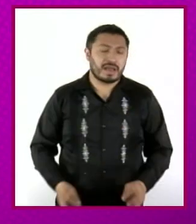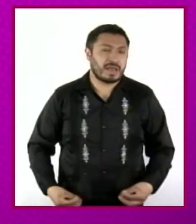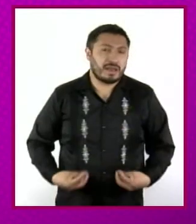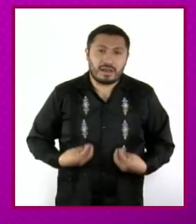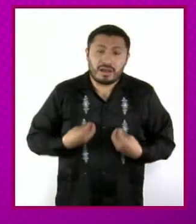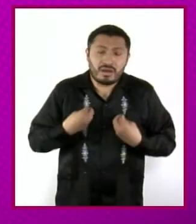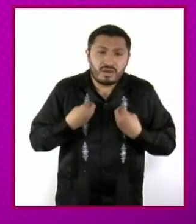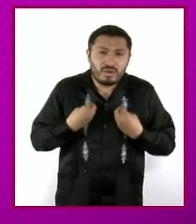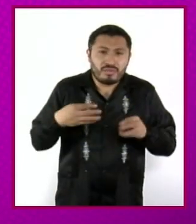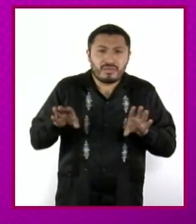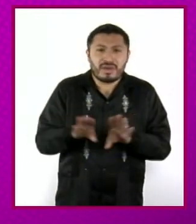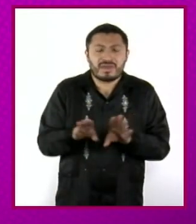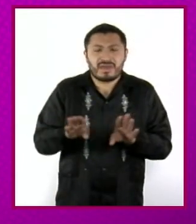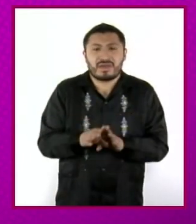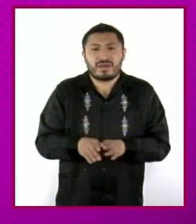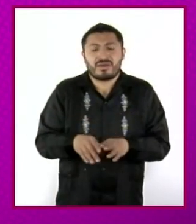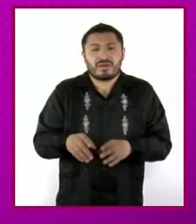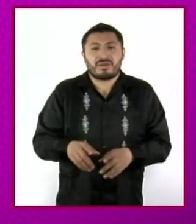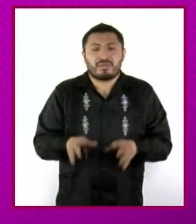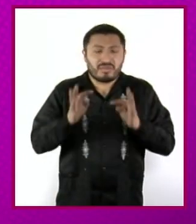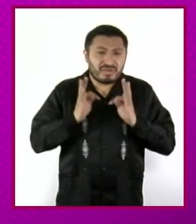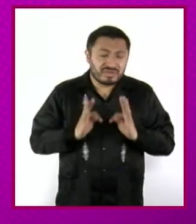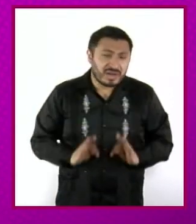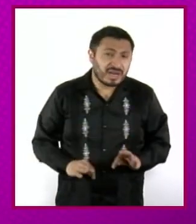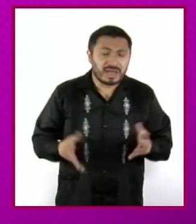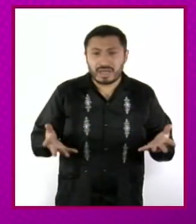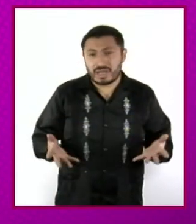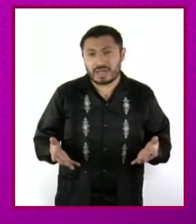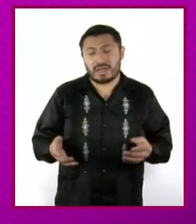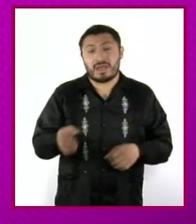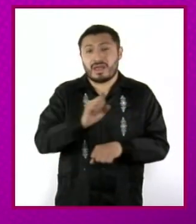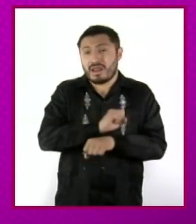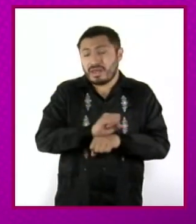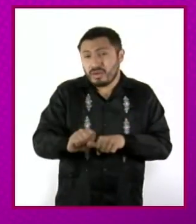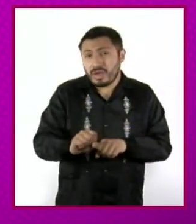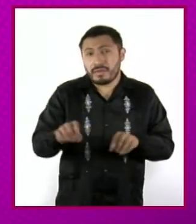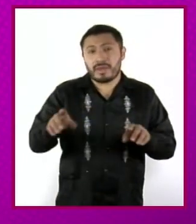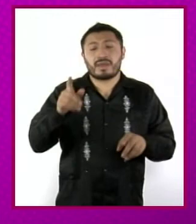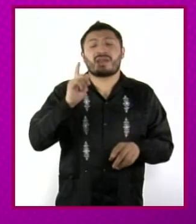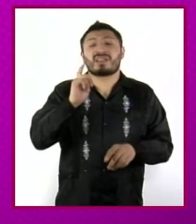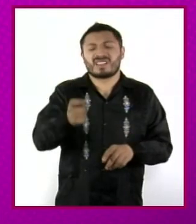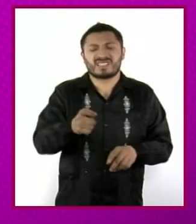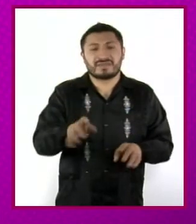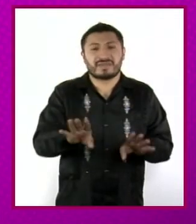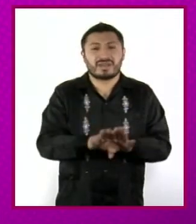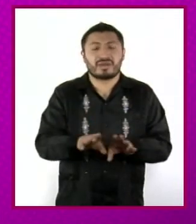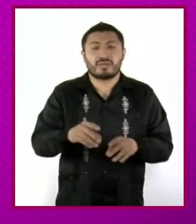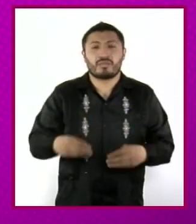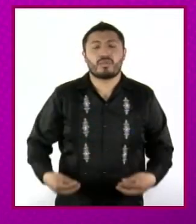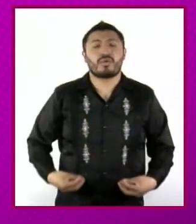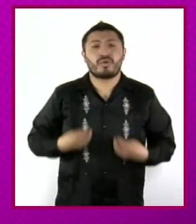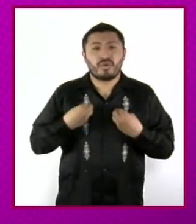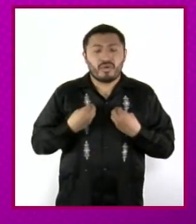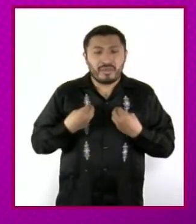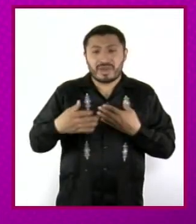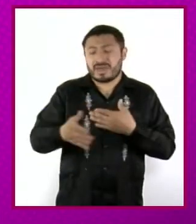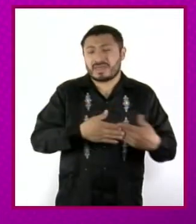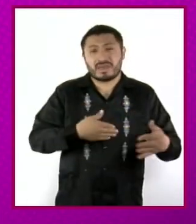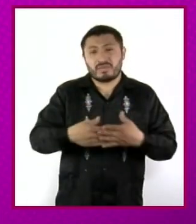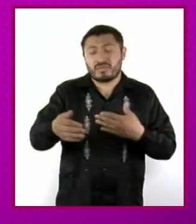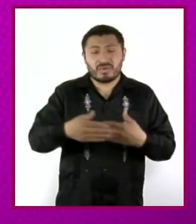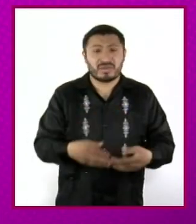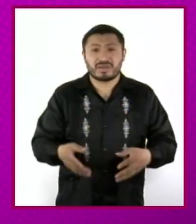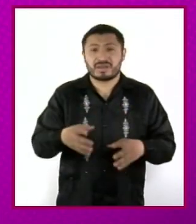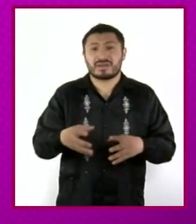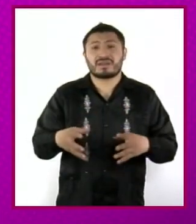vuelto fluida, líquida. Al hablar de una vida líquida, de una modernidad líquida, de una historia